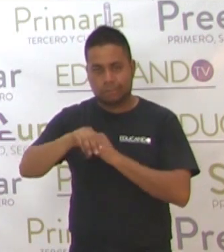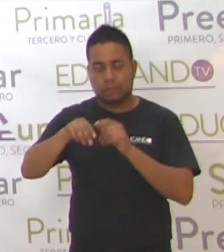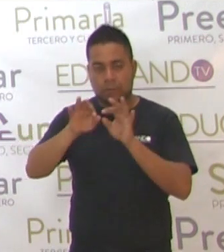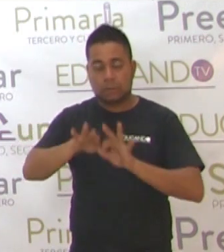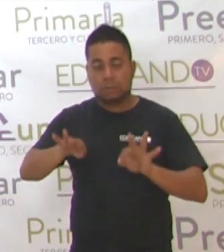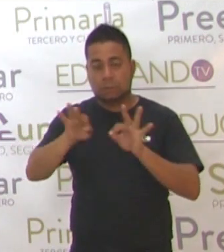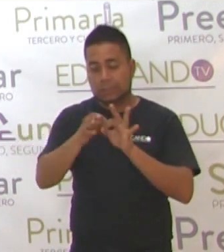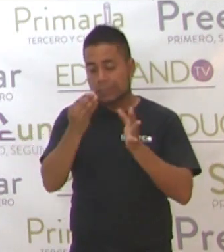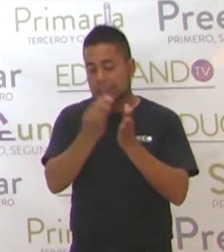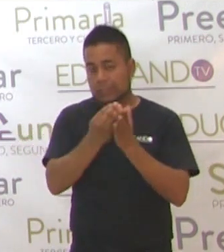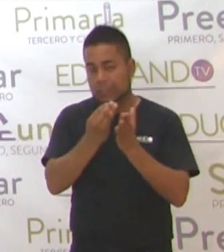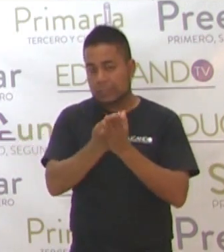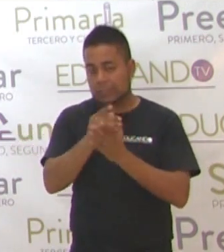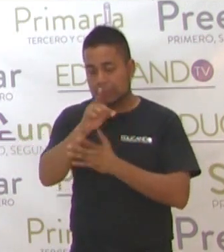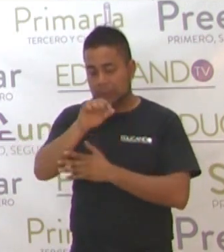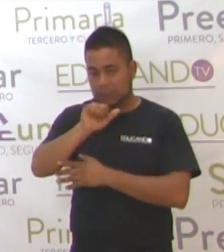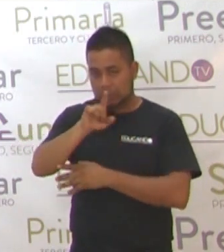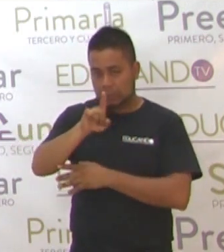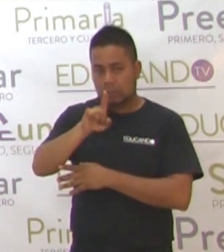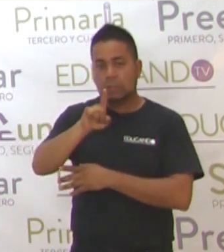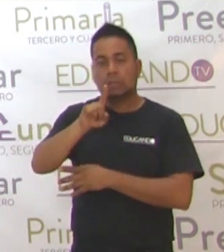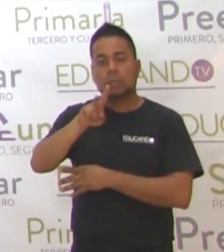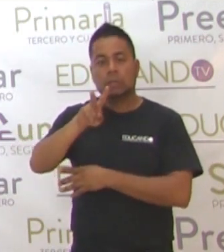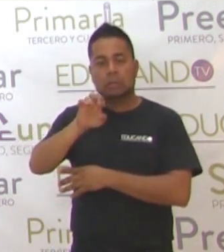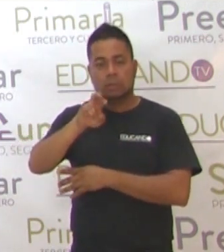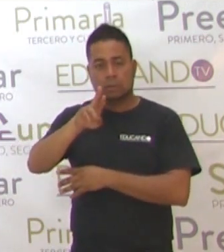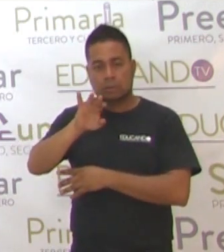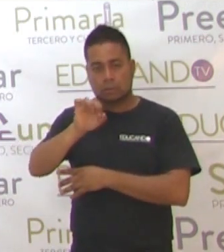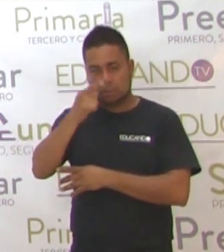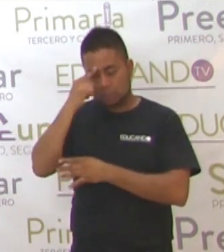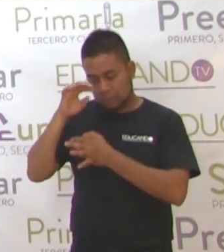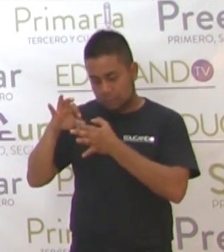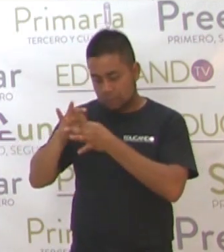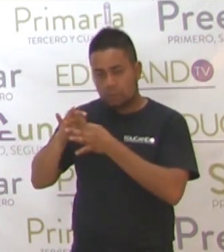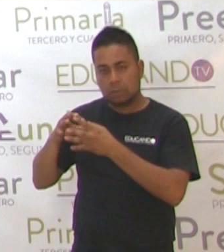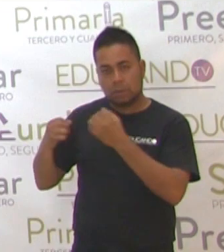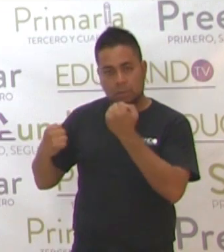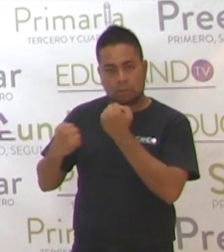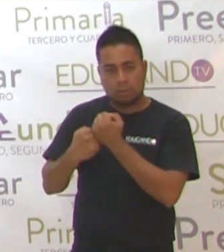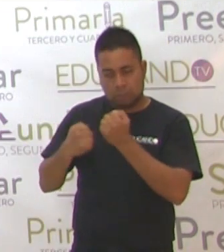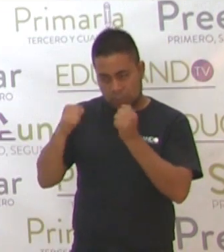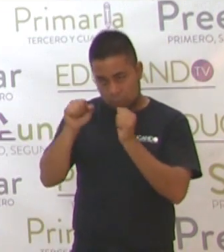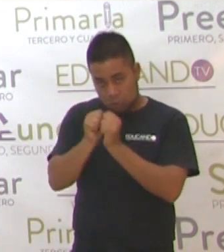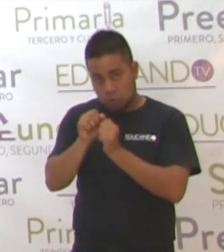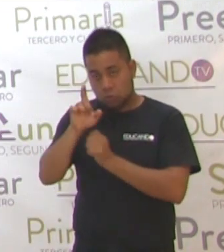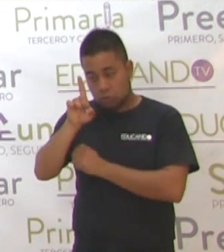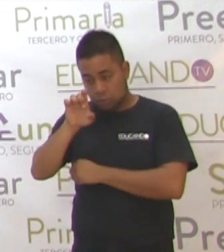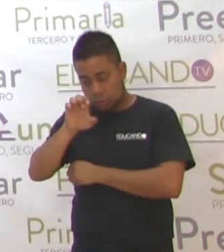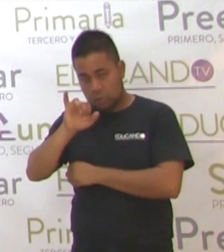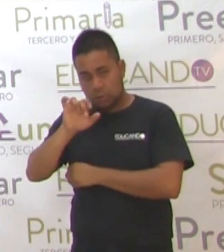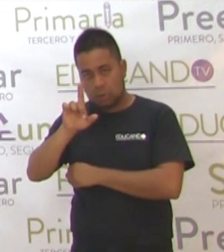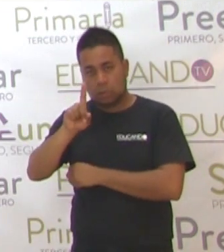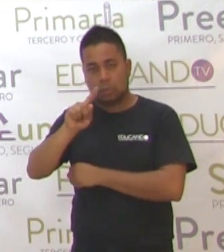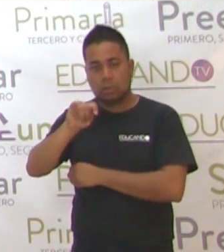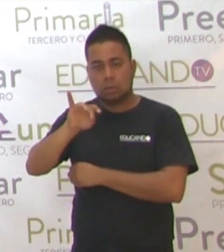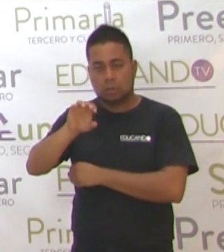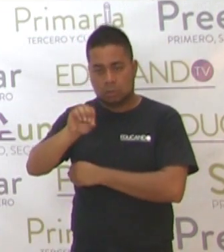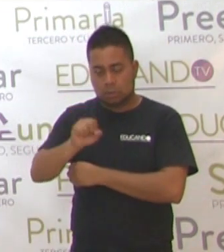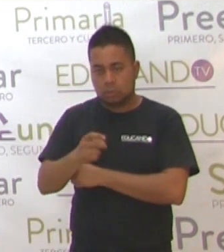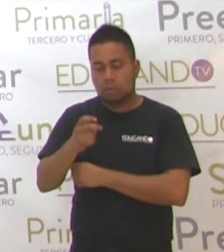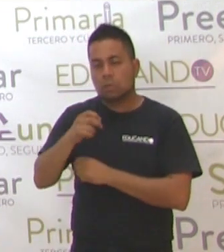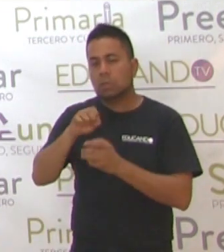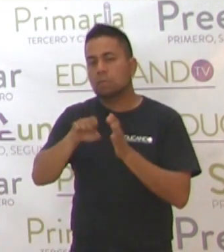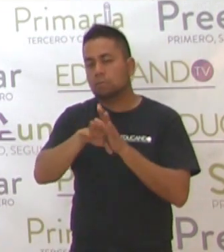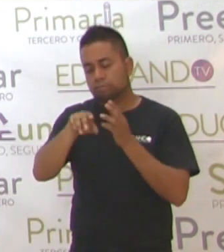importante al momento de hacer referencia con los text y desde luego el lugar en que espacio se está realizando